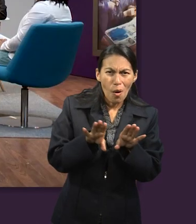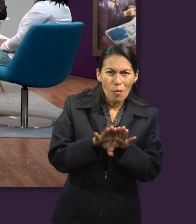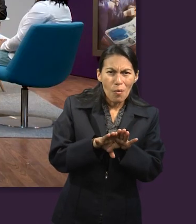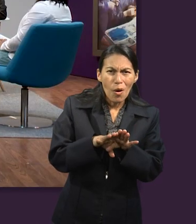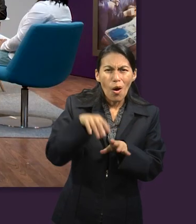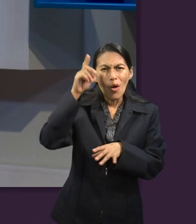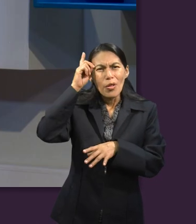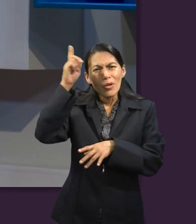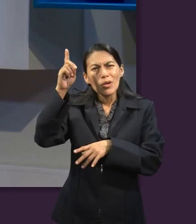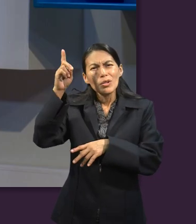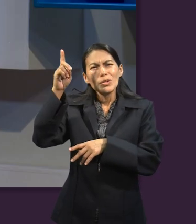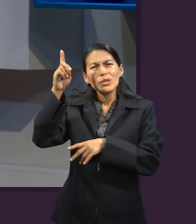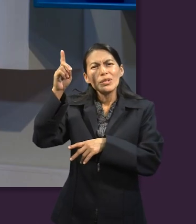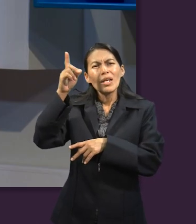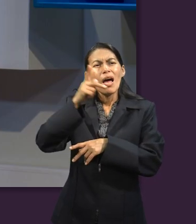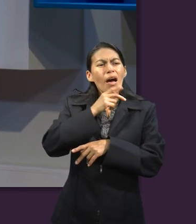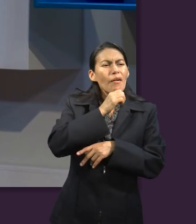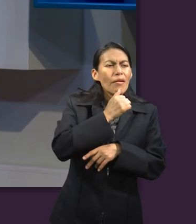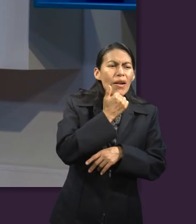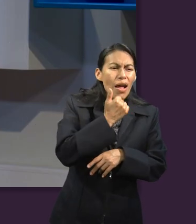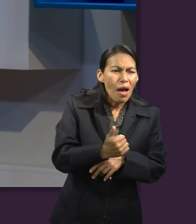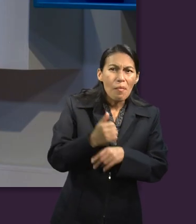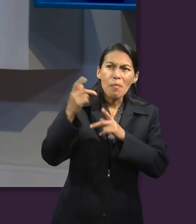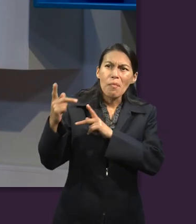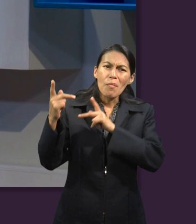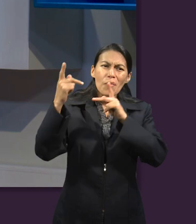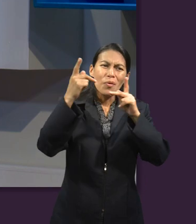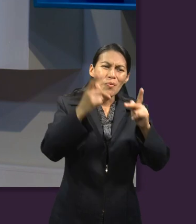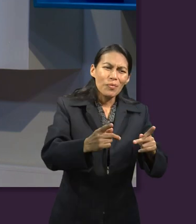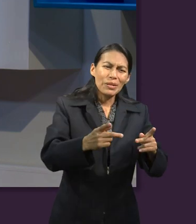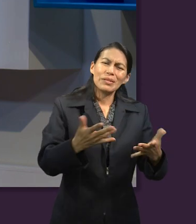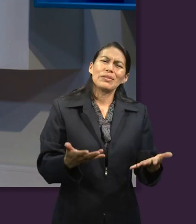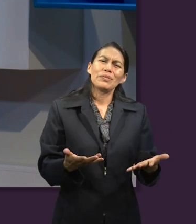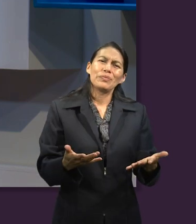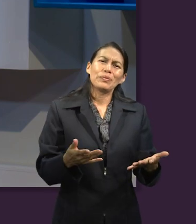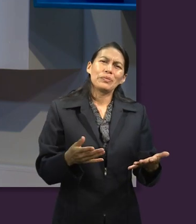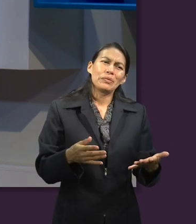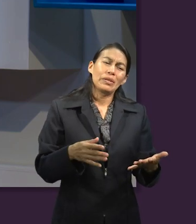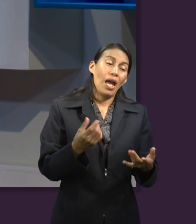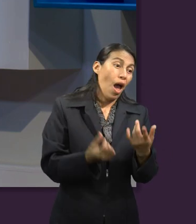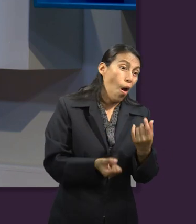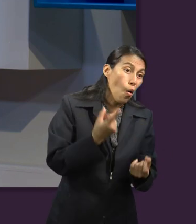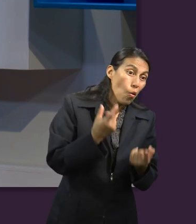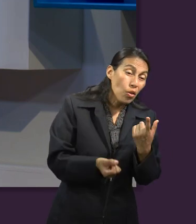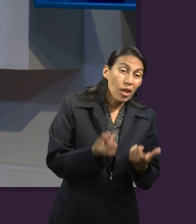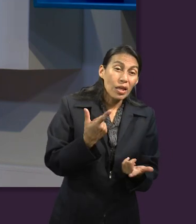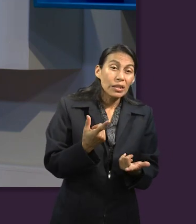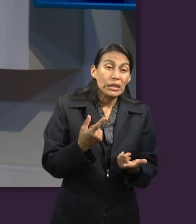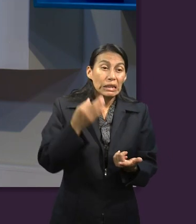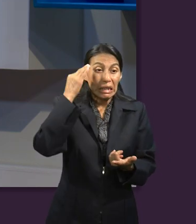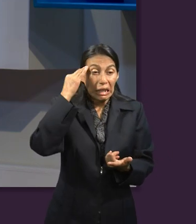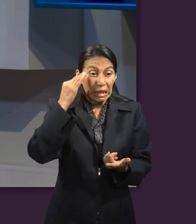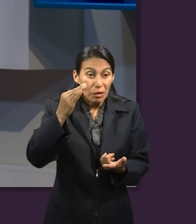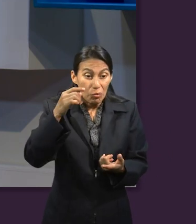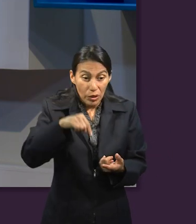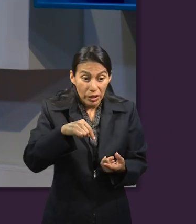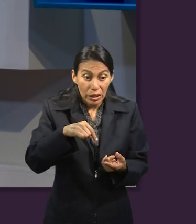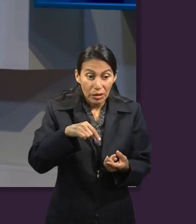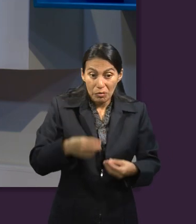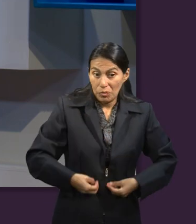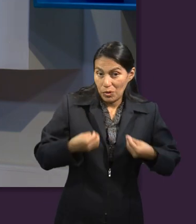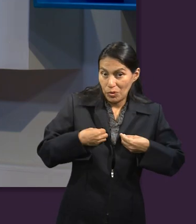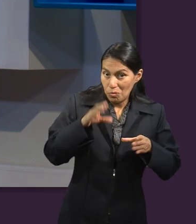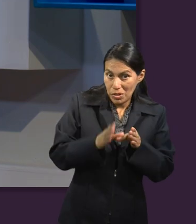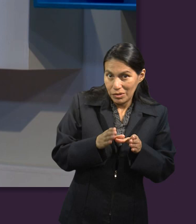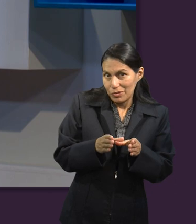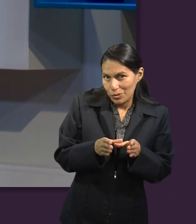y pues vemos que las promesas que dios dio abraham sobrepasaron incluso el tiempo que él